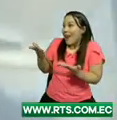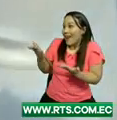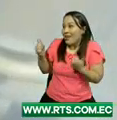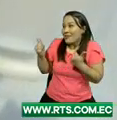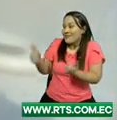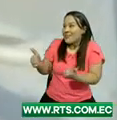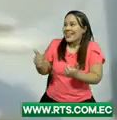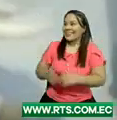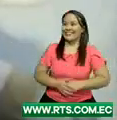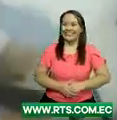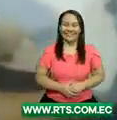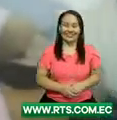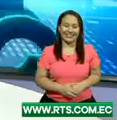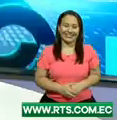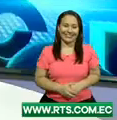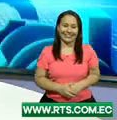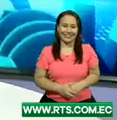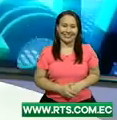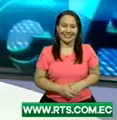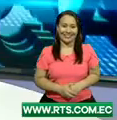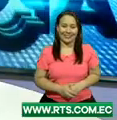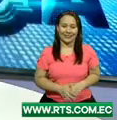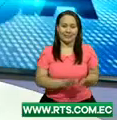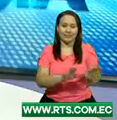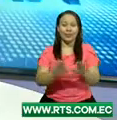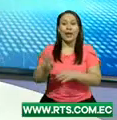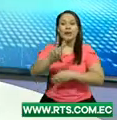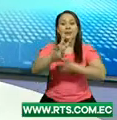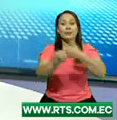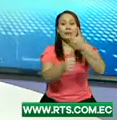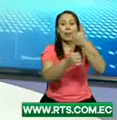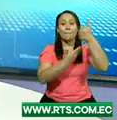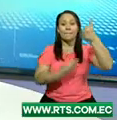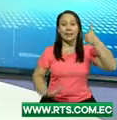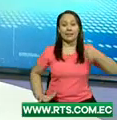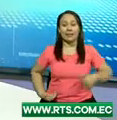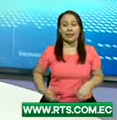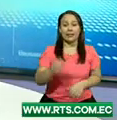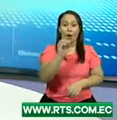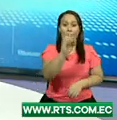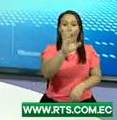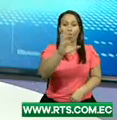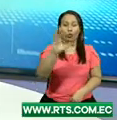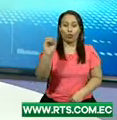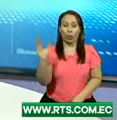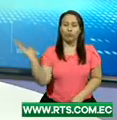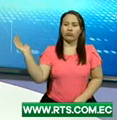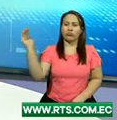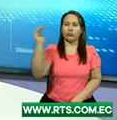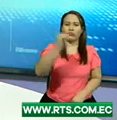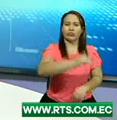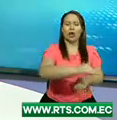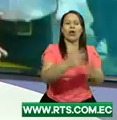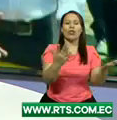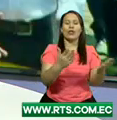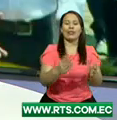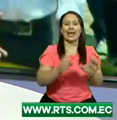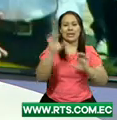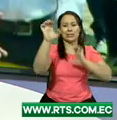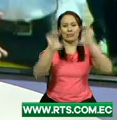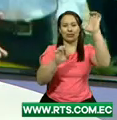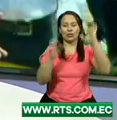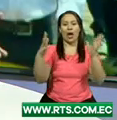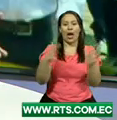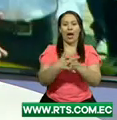andreas urbe el vicepresidente de la república otro sonnenholzner acudió al expo a rosa de